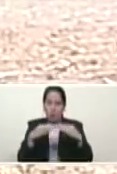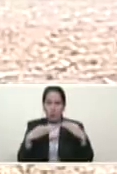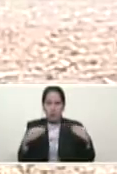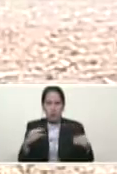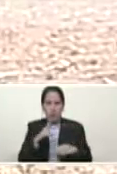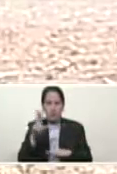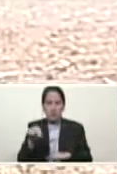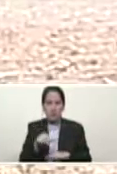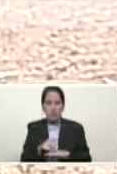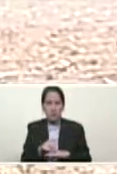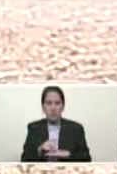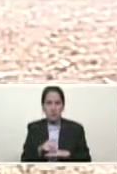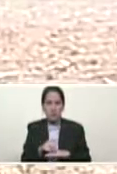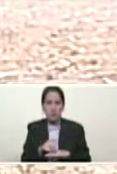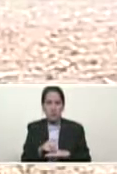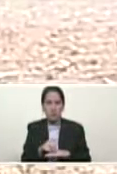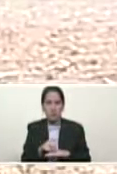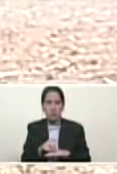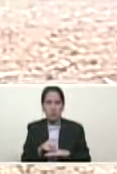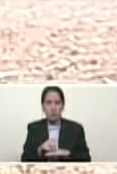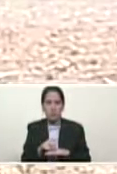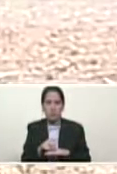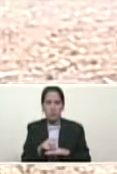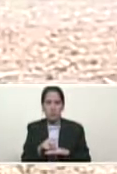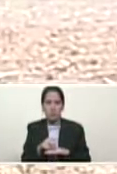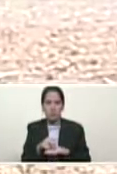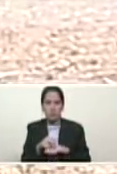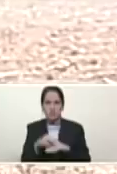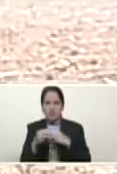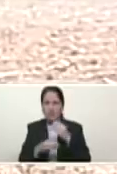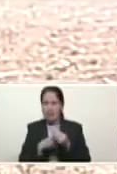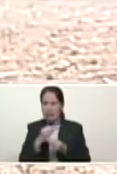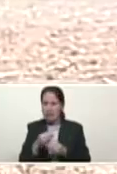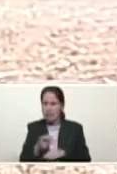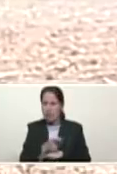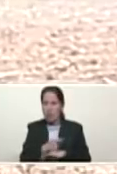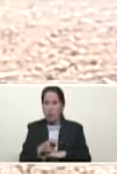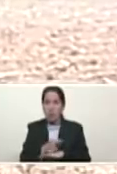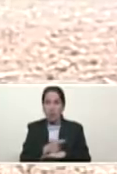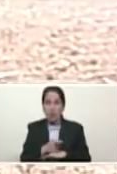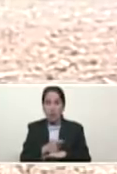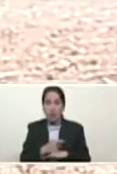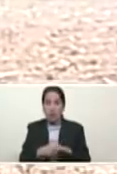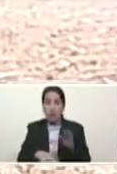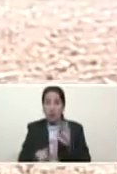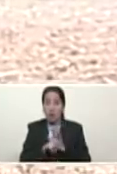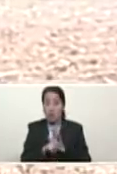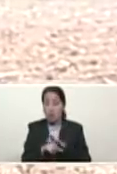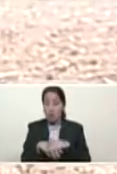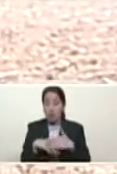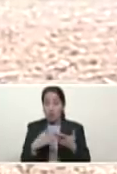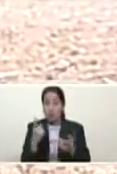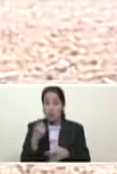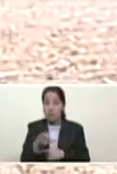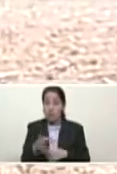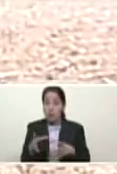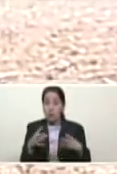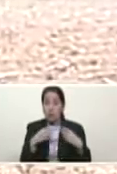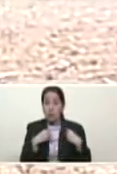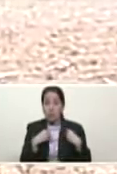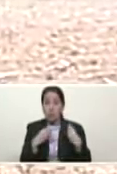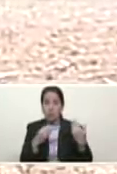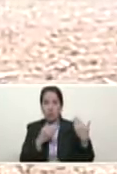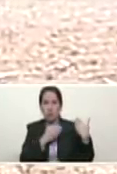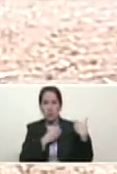democracia venezolana, de la Constitución. ¿Y qué hacen los gobernadores legítimos? Gobernar junto al pueblo, asumir sus tareas,